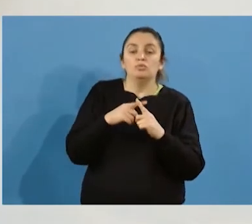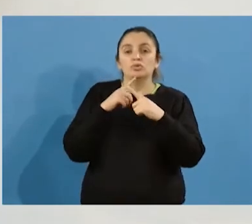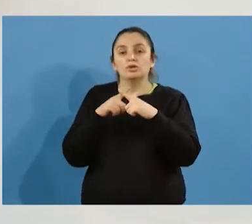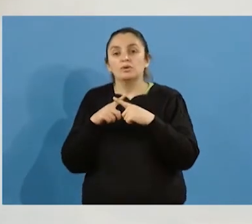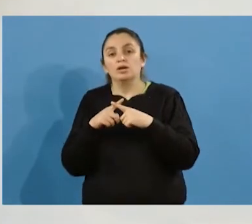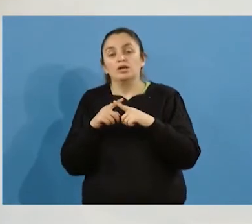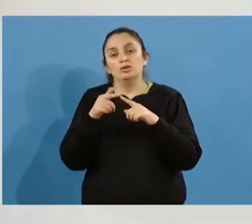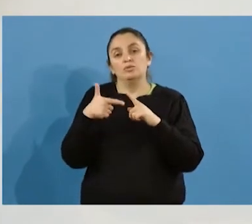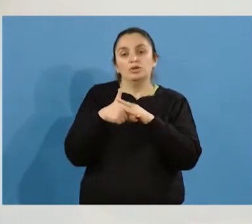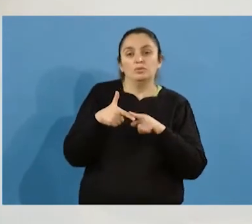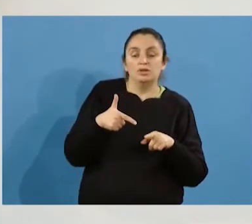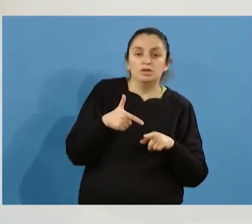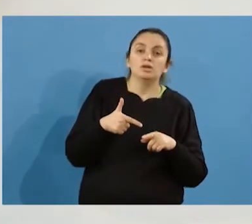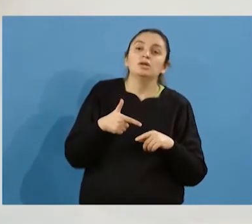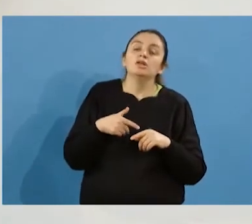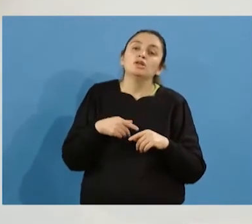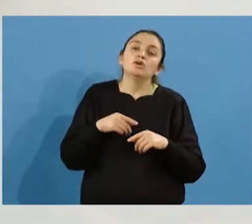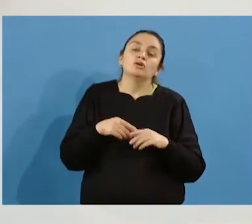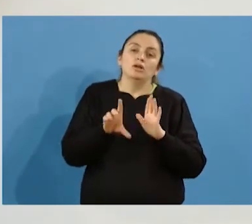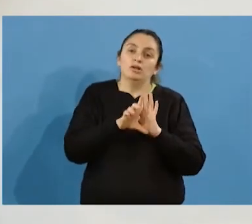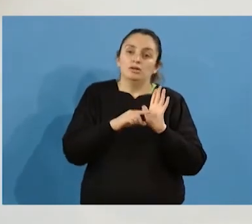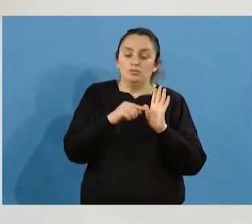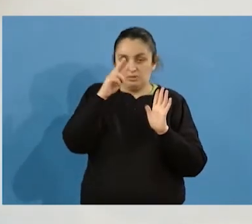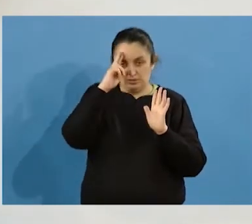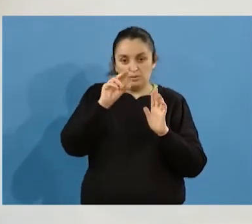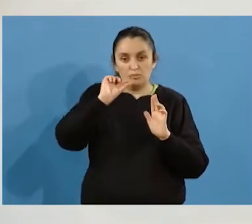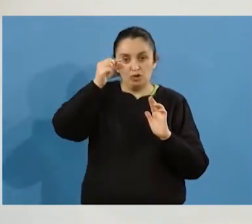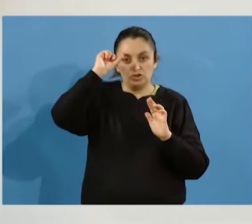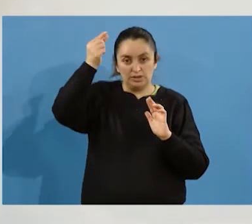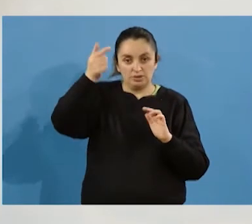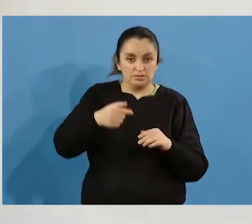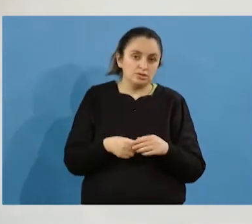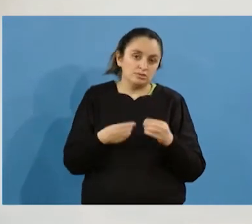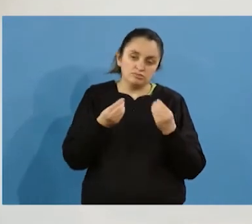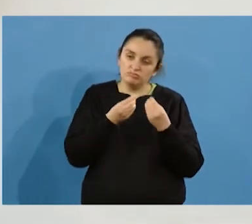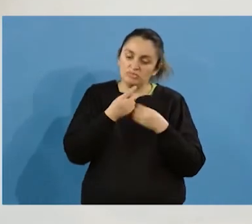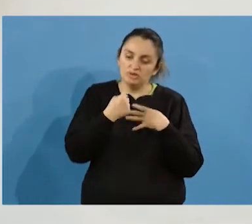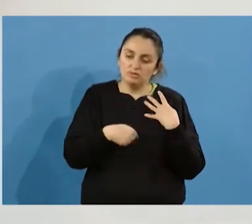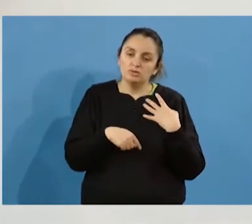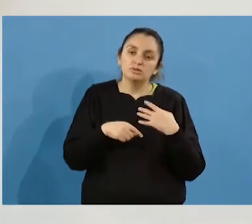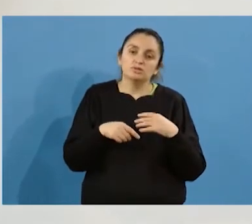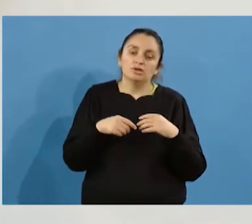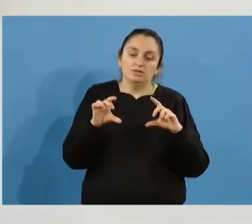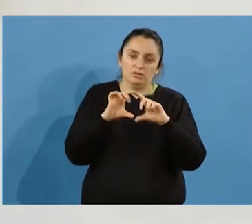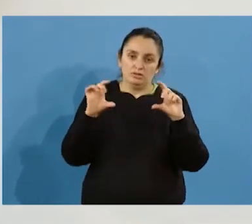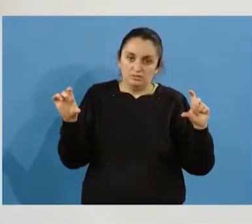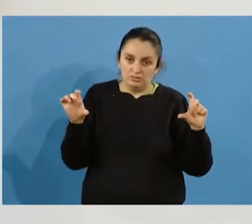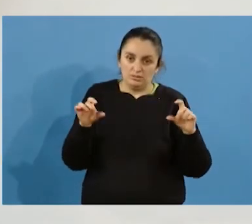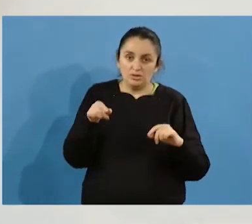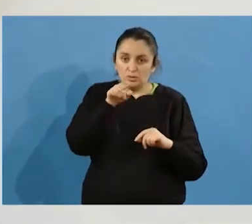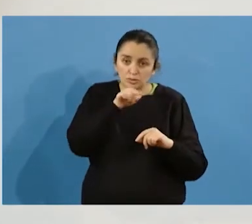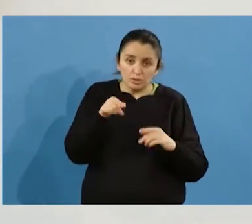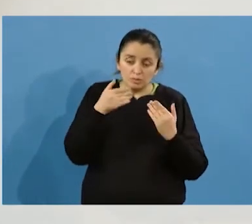hemos dividido a hemos aplicado propiedades hemos hecho potencias es un ejercicio que es muy posible que sus